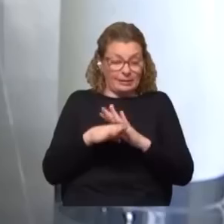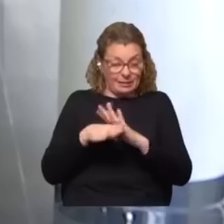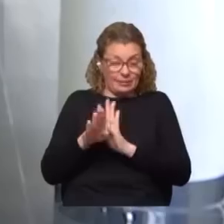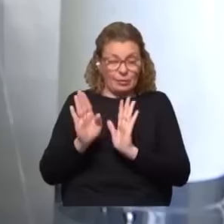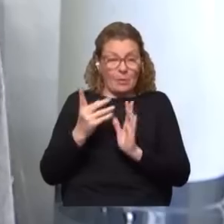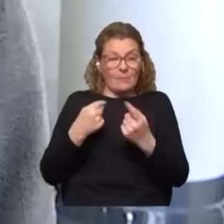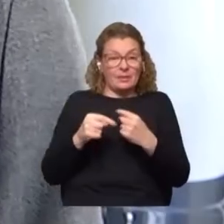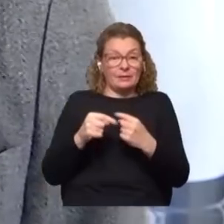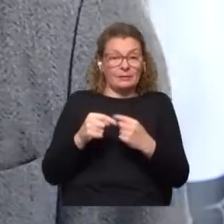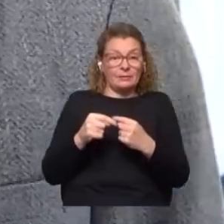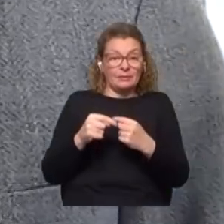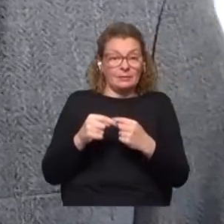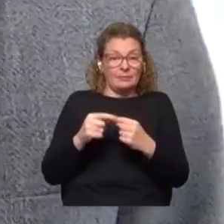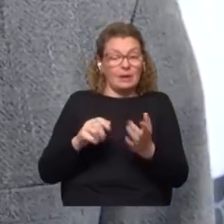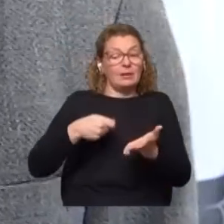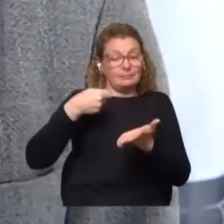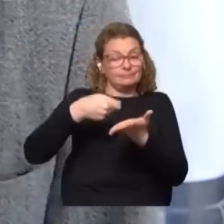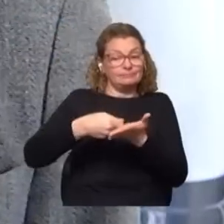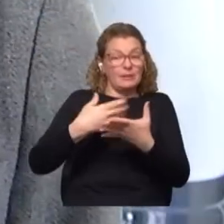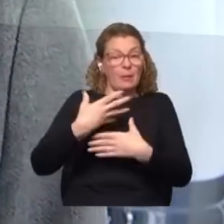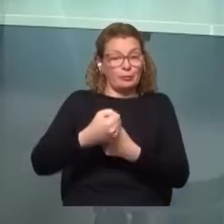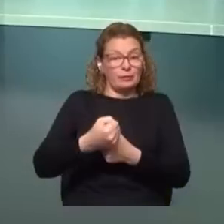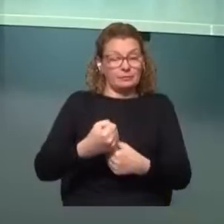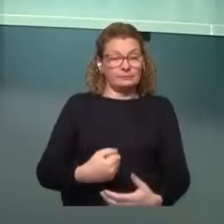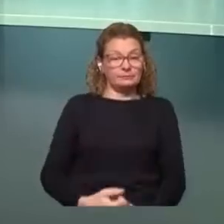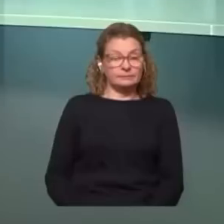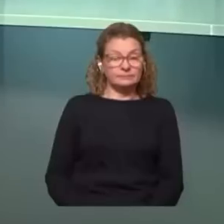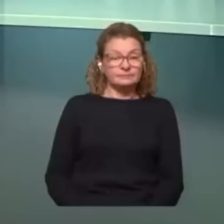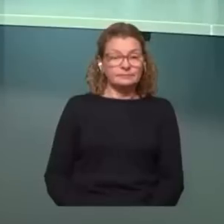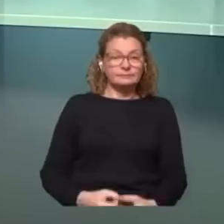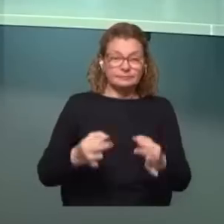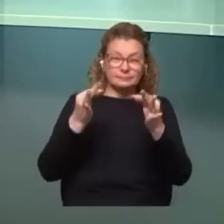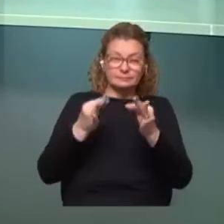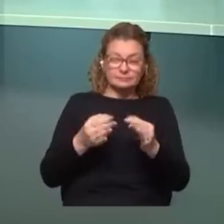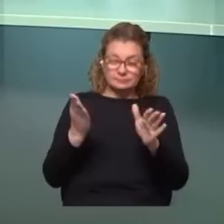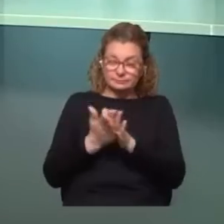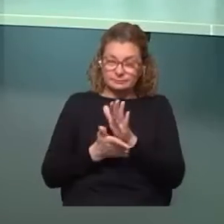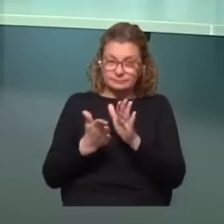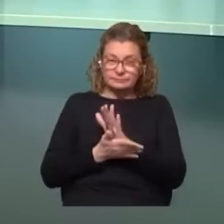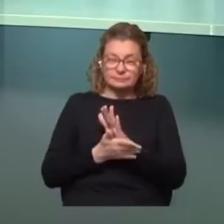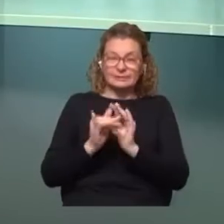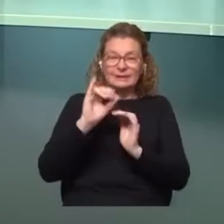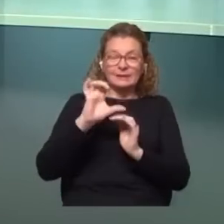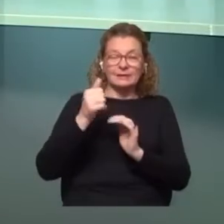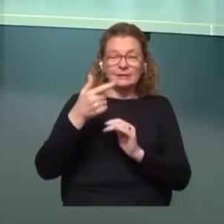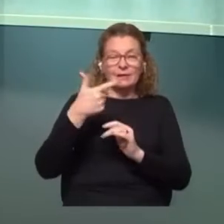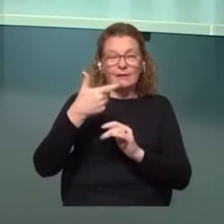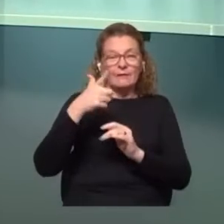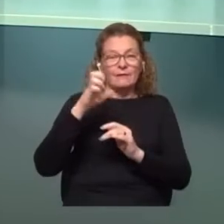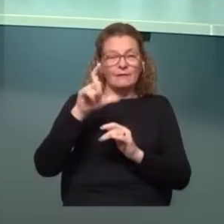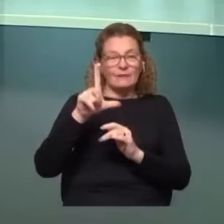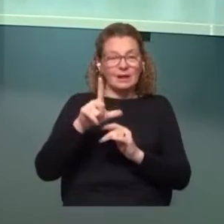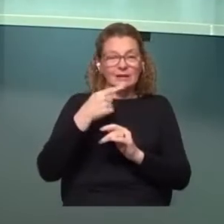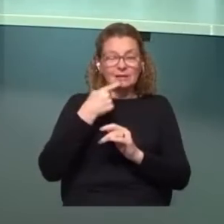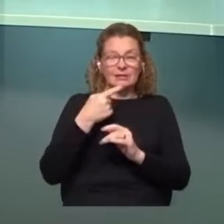Pero va a haber que poner recursos y la especialista en archivos Isabel lluevor entiende que faltó